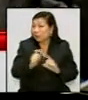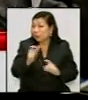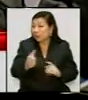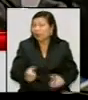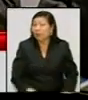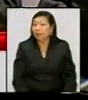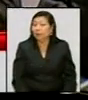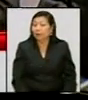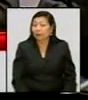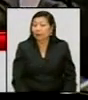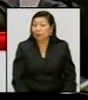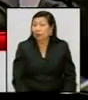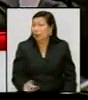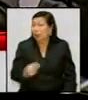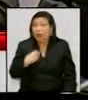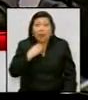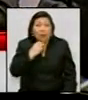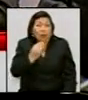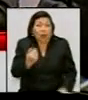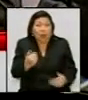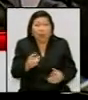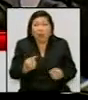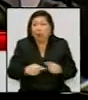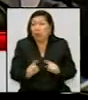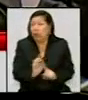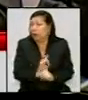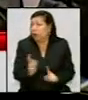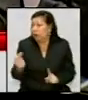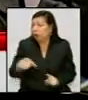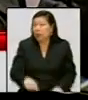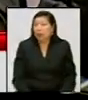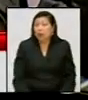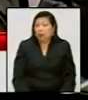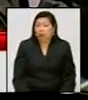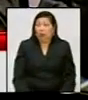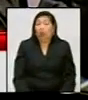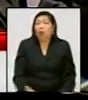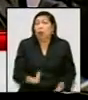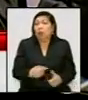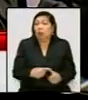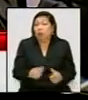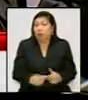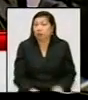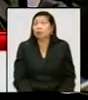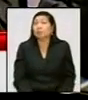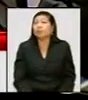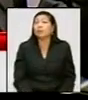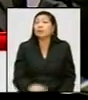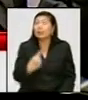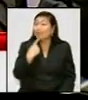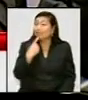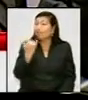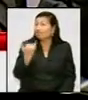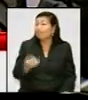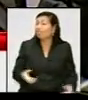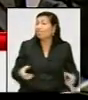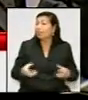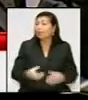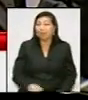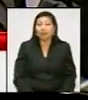congresistas? ¿Que no nos importa que nosotros los citemos, pero no vienen? Entonces, presidente, esta